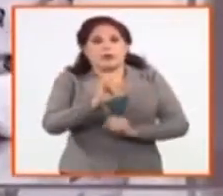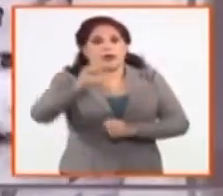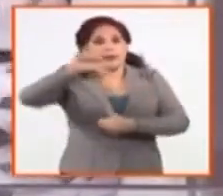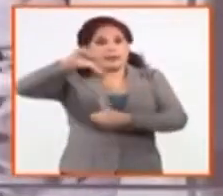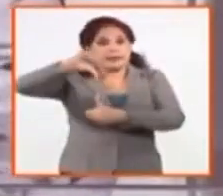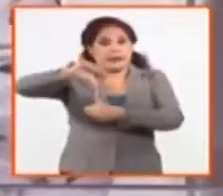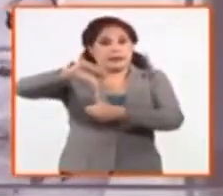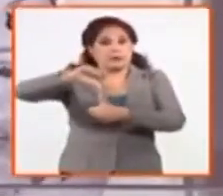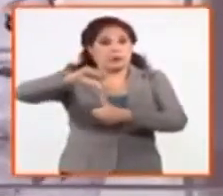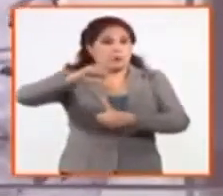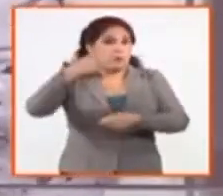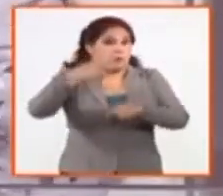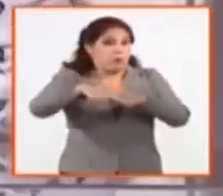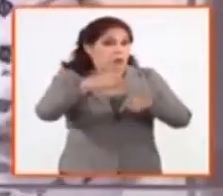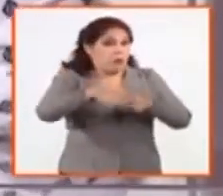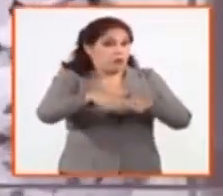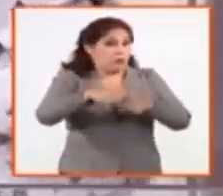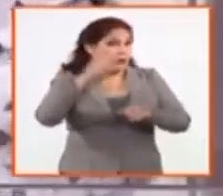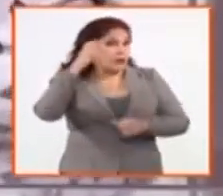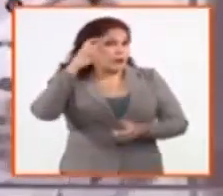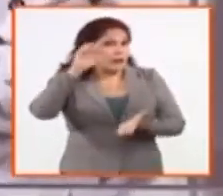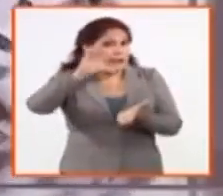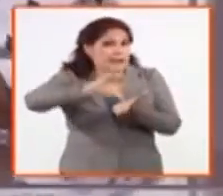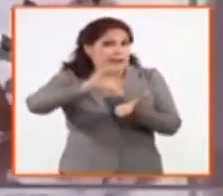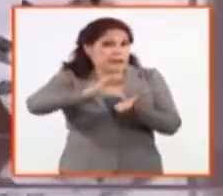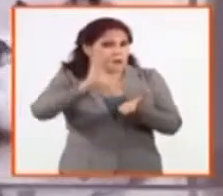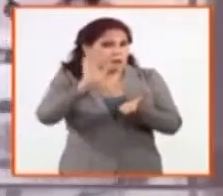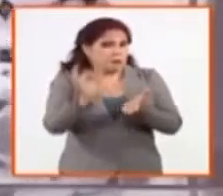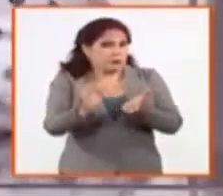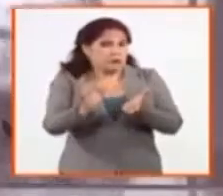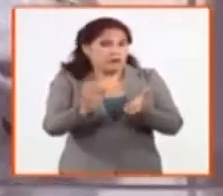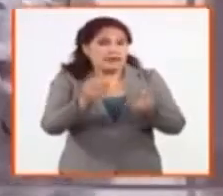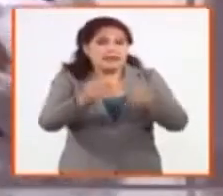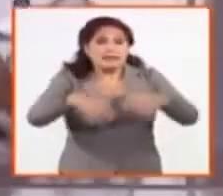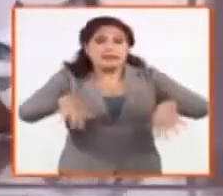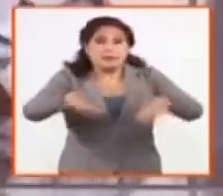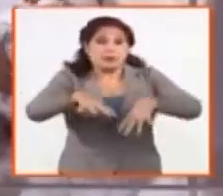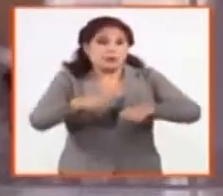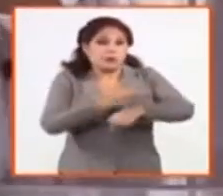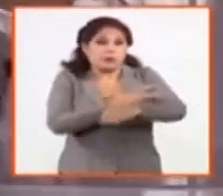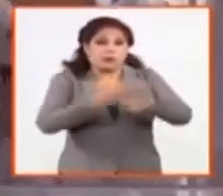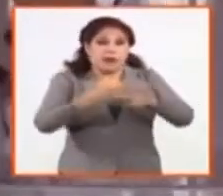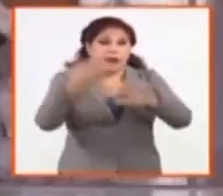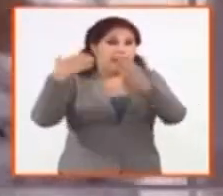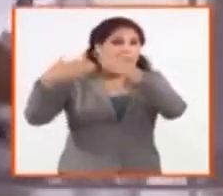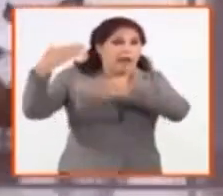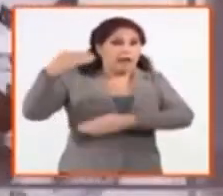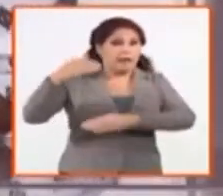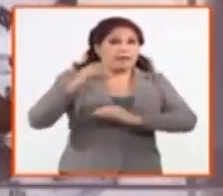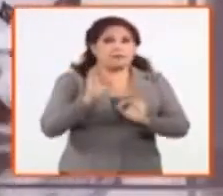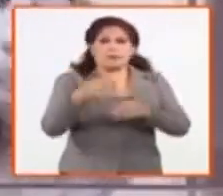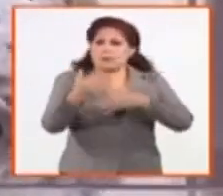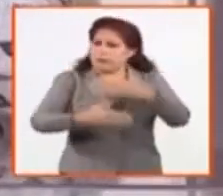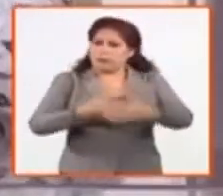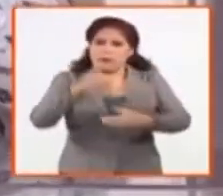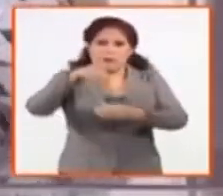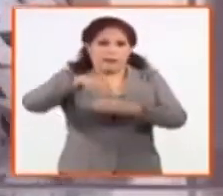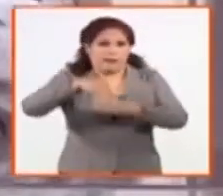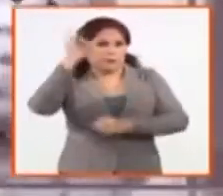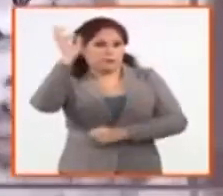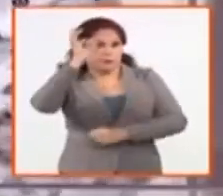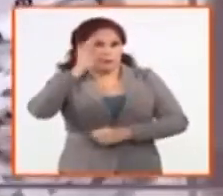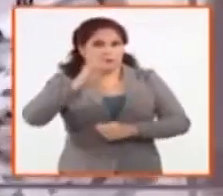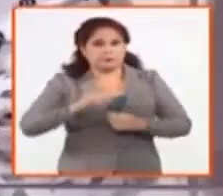centroasiáticas. Y todo el mundo recuerda la situación que se dio en ese país, pero bueno, no hemos ido a la historia de inestabilidad y cómo eso cruzaba más la frontera.